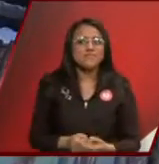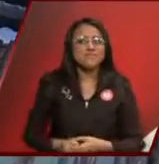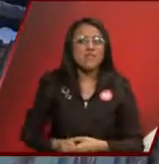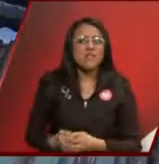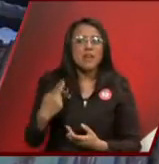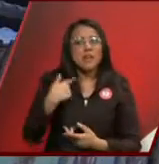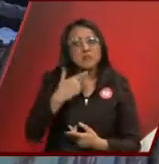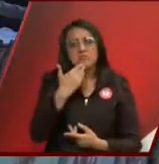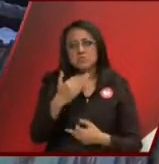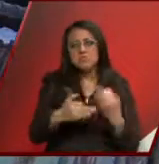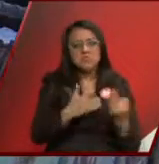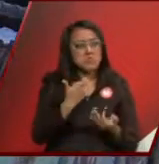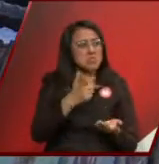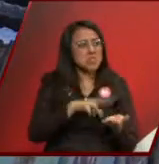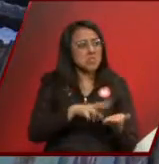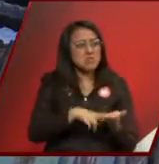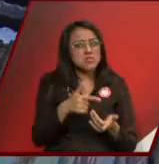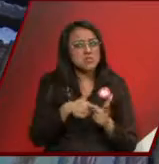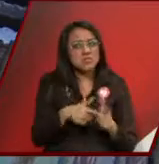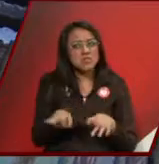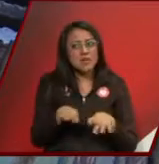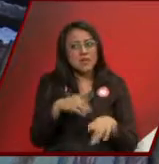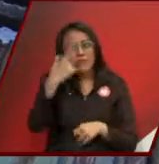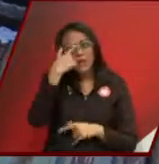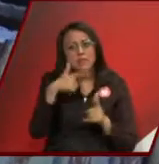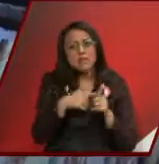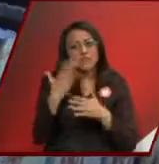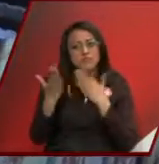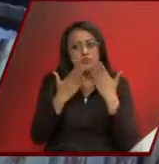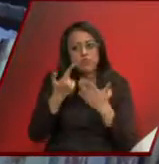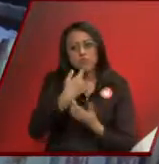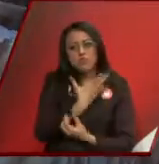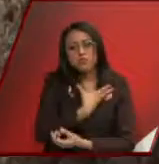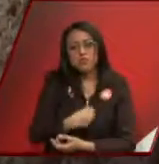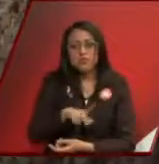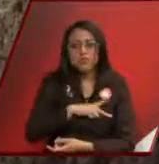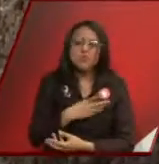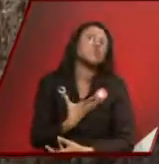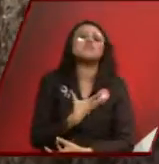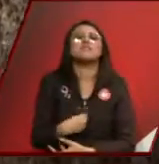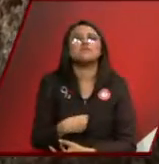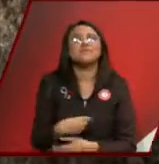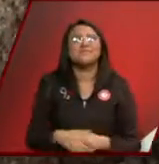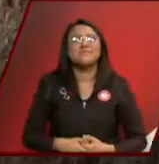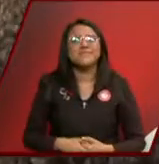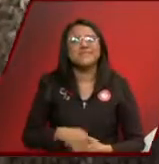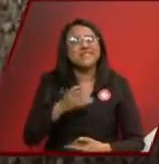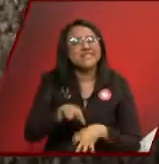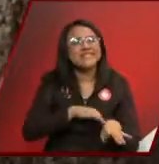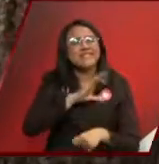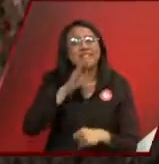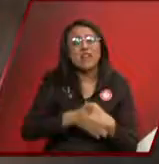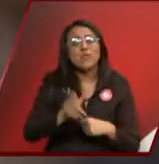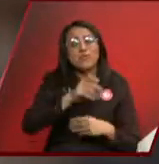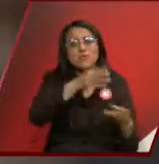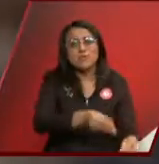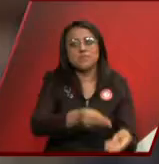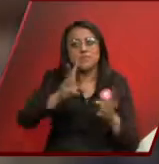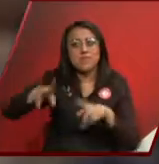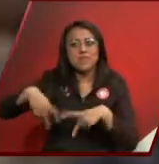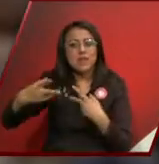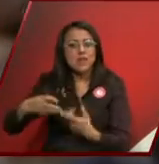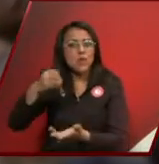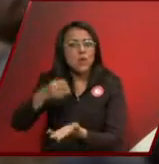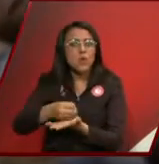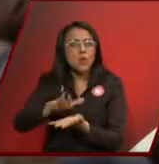Como nagas no buscar, no estudio, ni a su casa. El trabajo termina con la comercialización del llamado